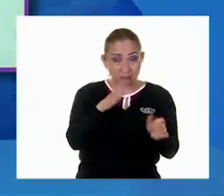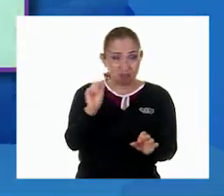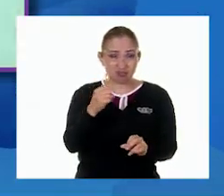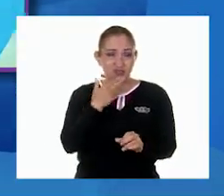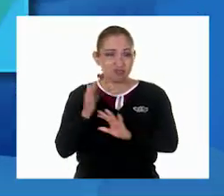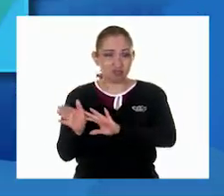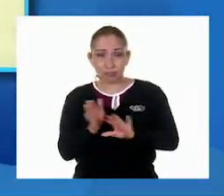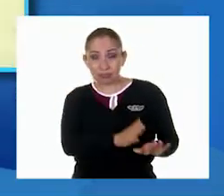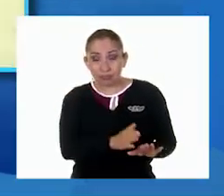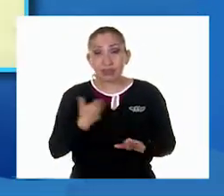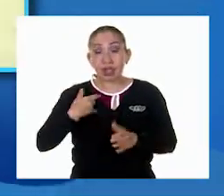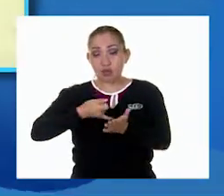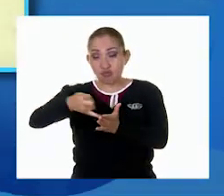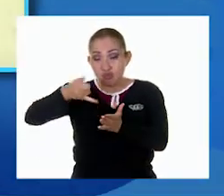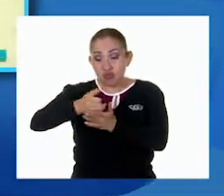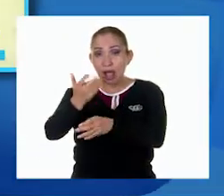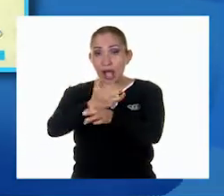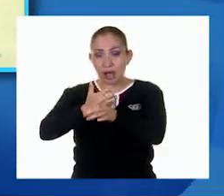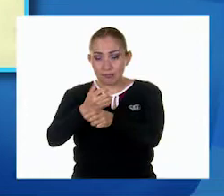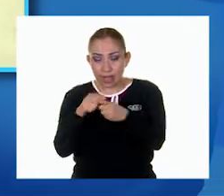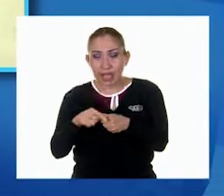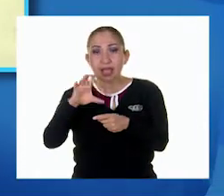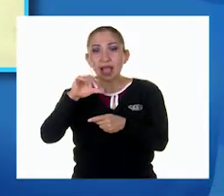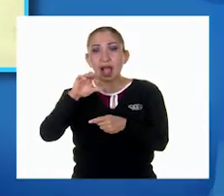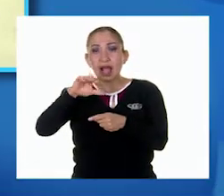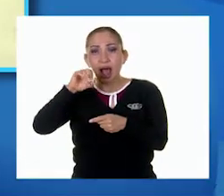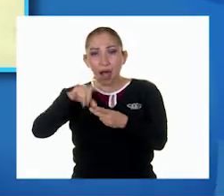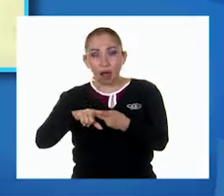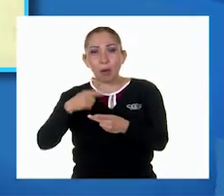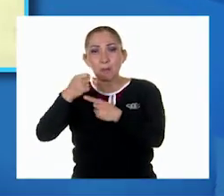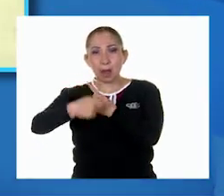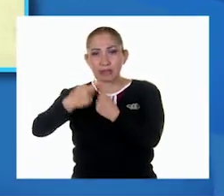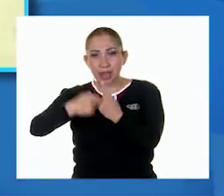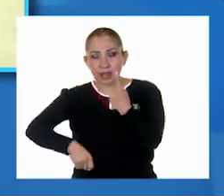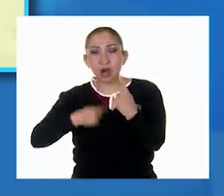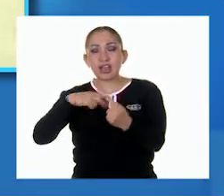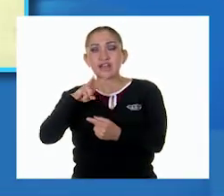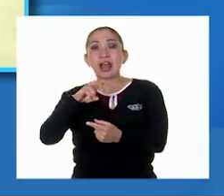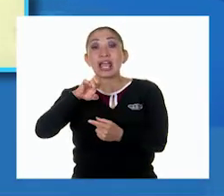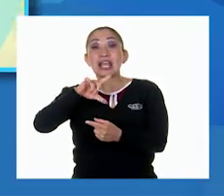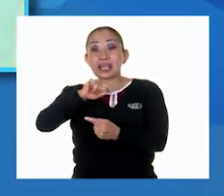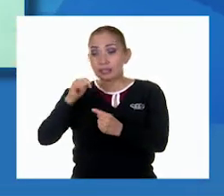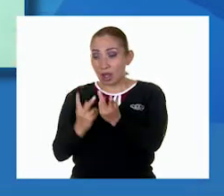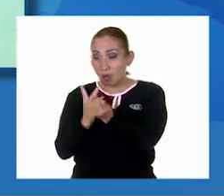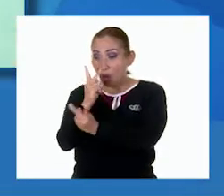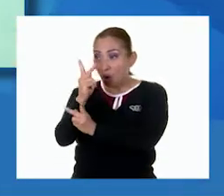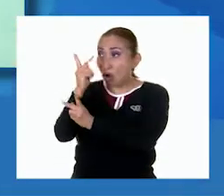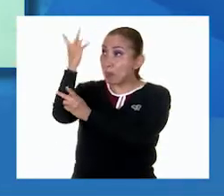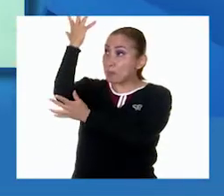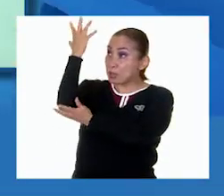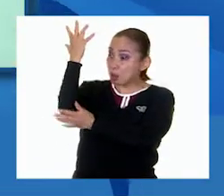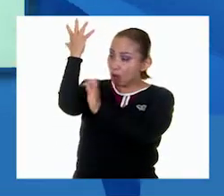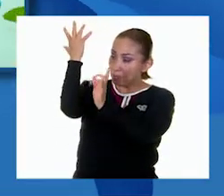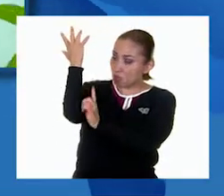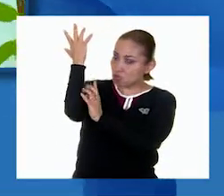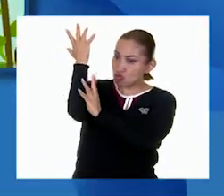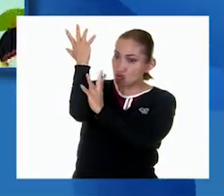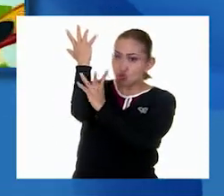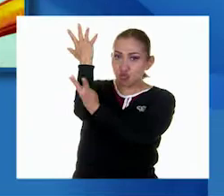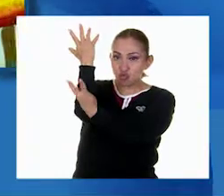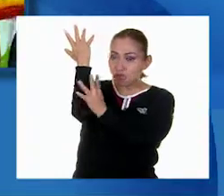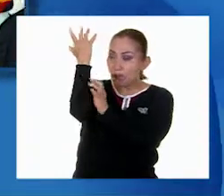convencionales. Cultivos como el café, cacao, plátano y vainilla, que crecen bajo la sombra de los grandes